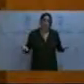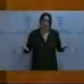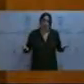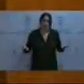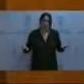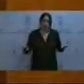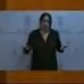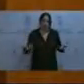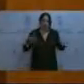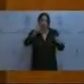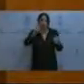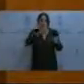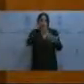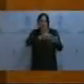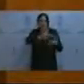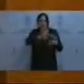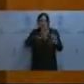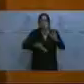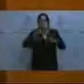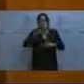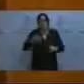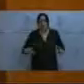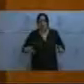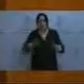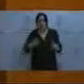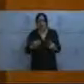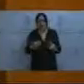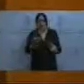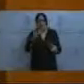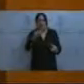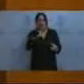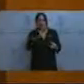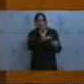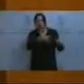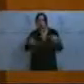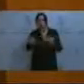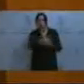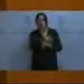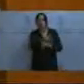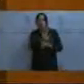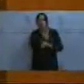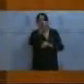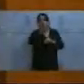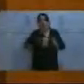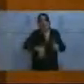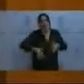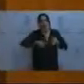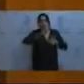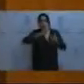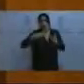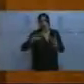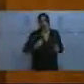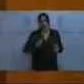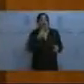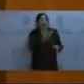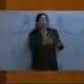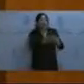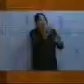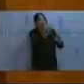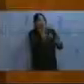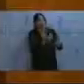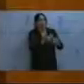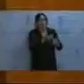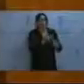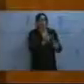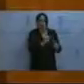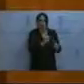digo, más de 1 millón de euros y no tire por la calle de medio perjudicando siempre a los mismos. Y no me diga que no hay soluciones. Hay soluciones